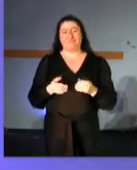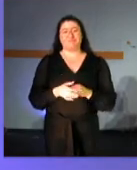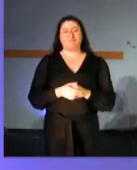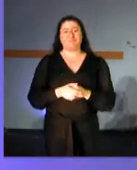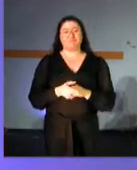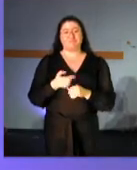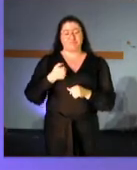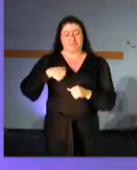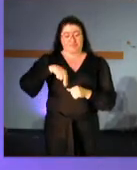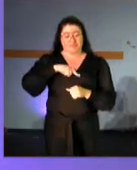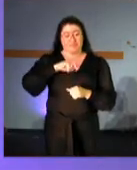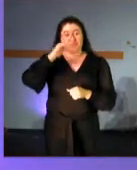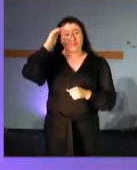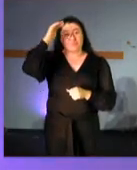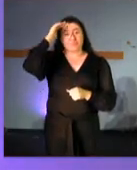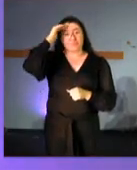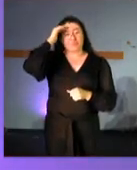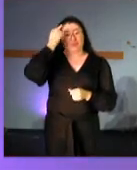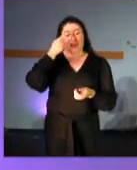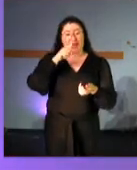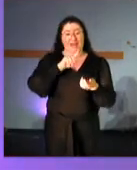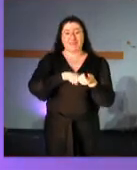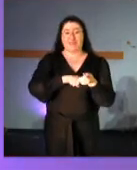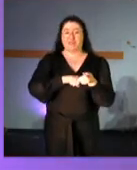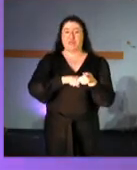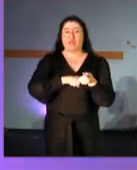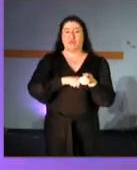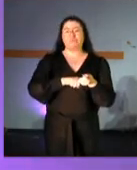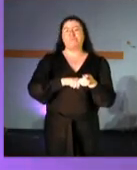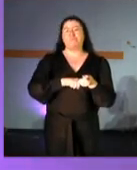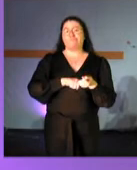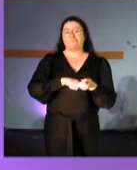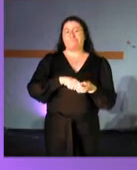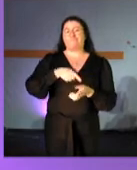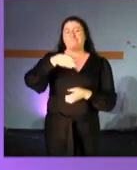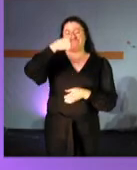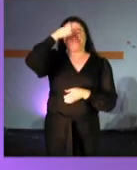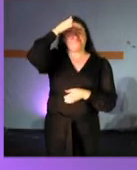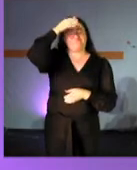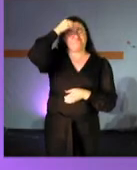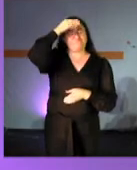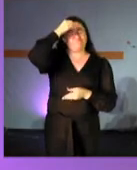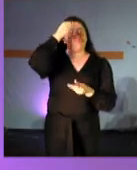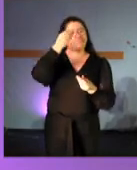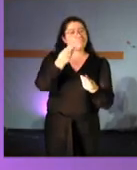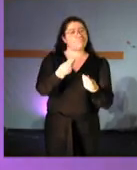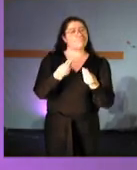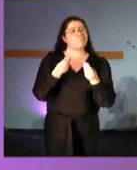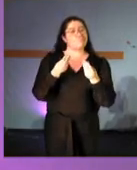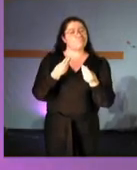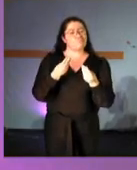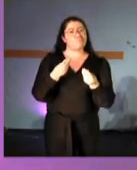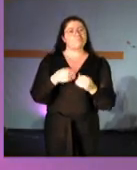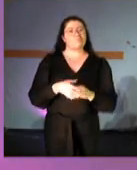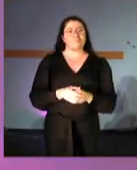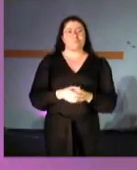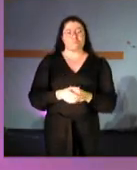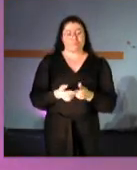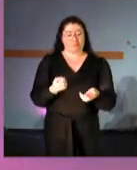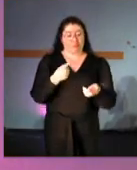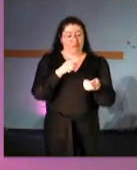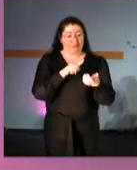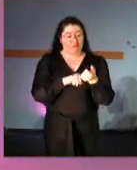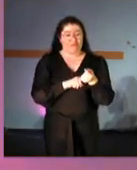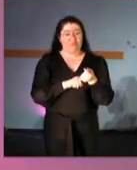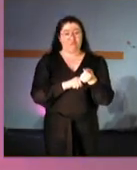nosotros creemos que contiene muchas lecciones, que contiene muchos elementos